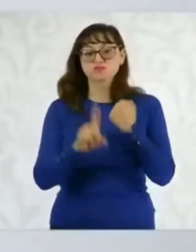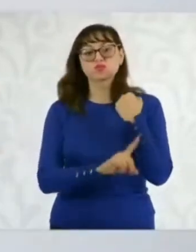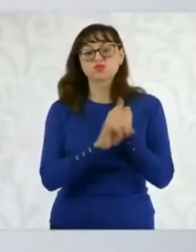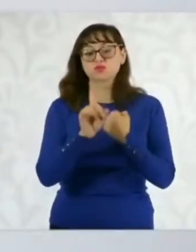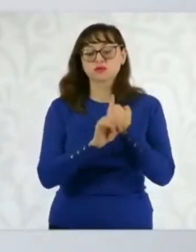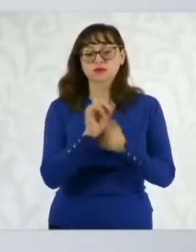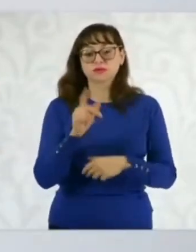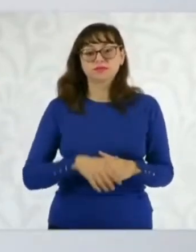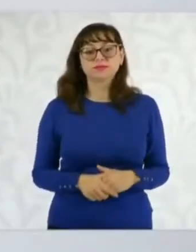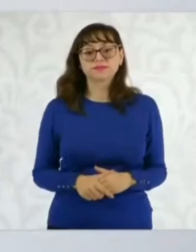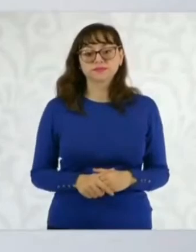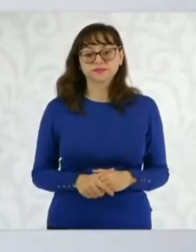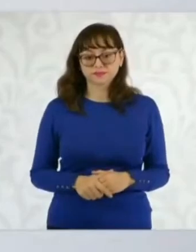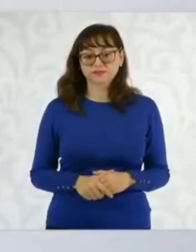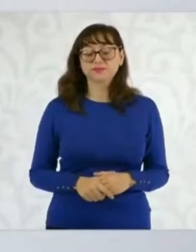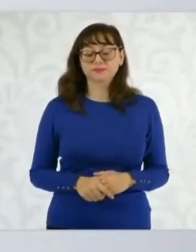Sí,